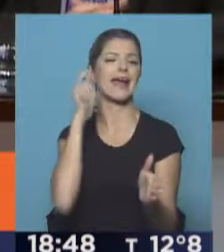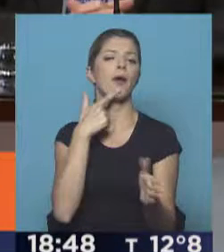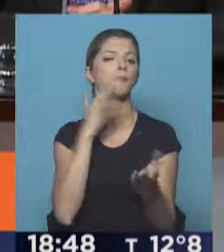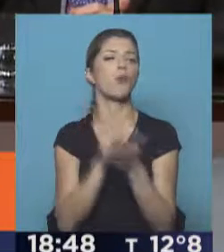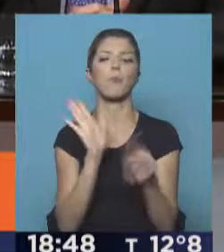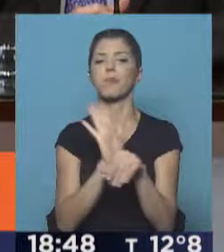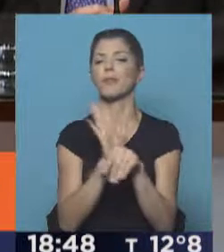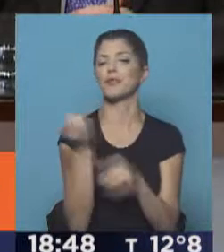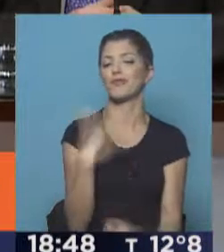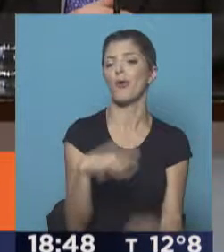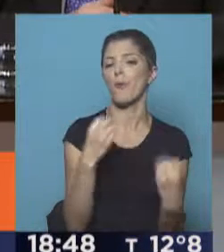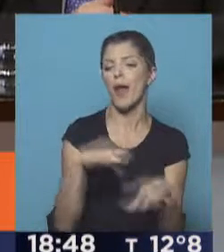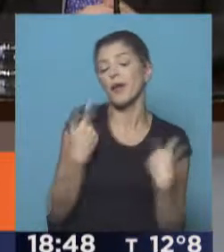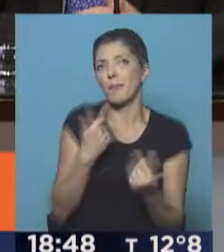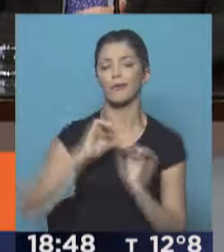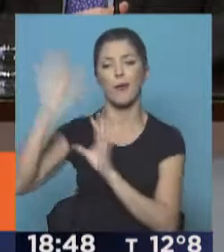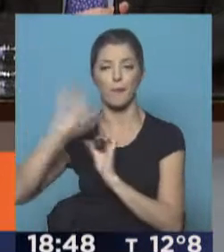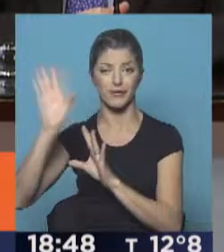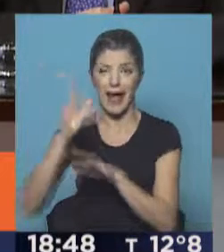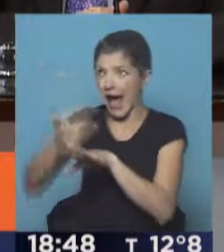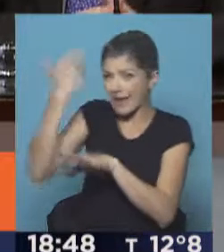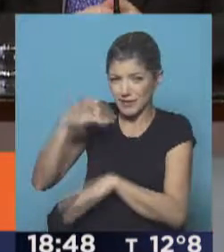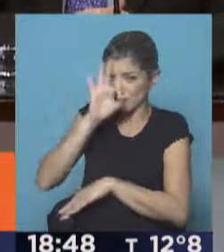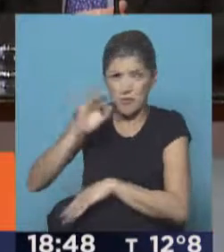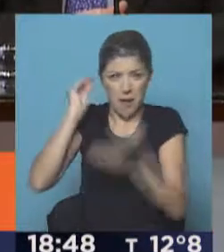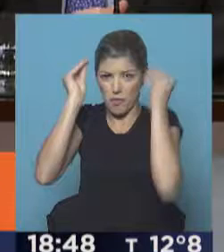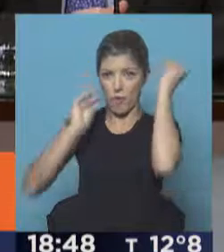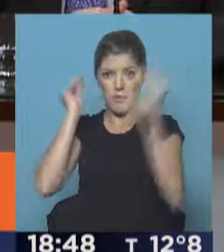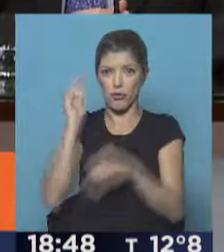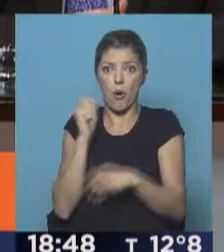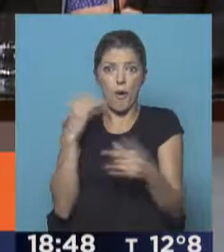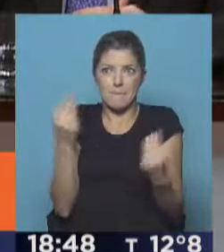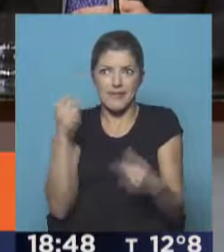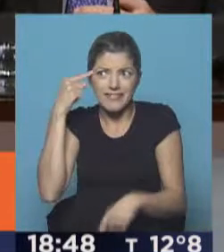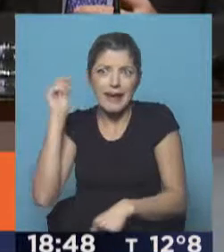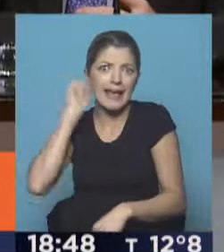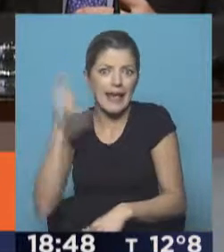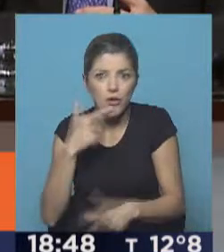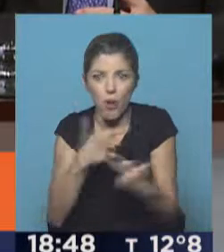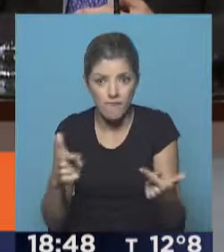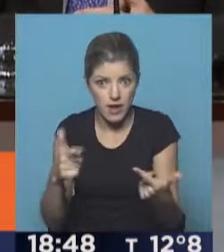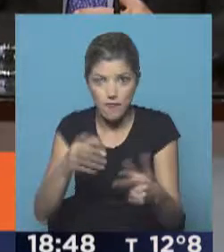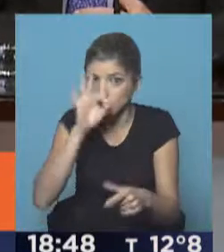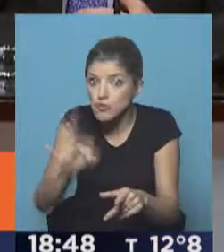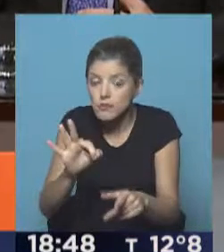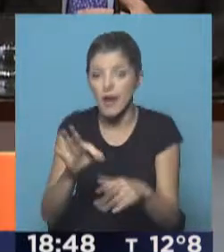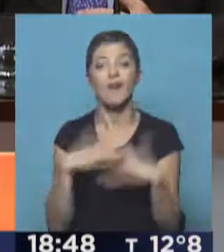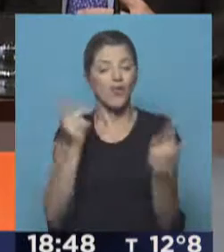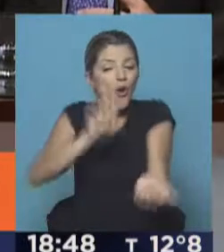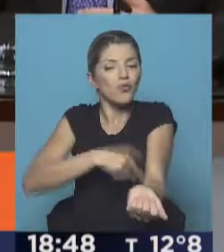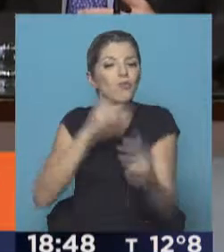exportaba gas y que nunca tuvo que preocuparse por la escasez. Y entonces, muchas veces, como todos